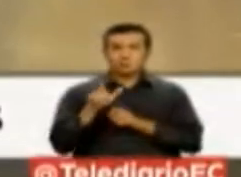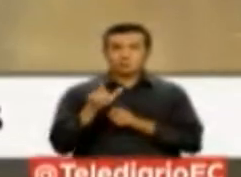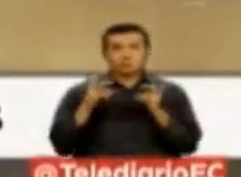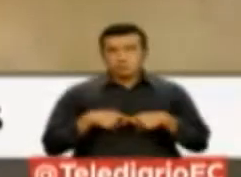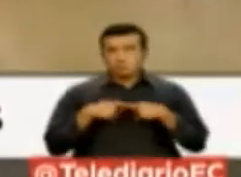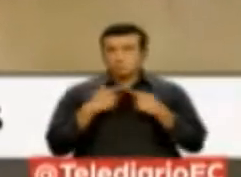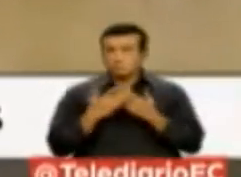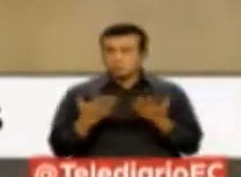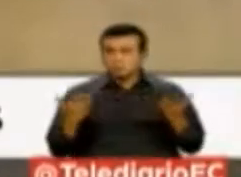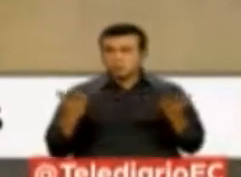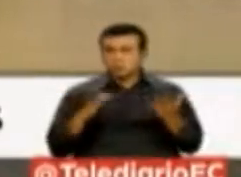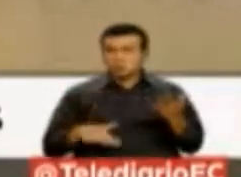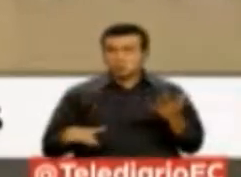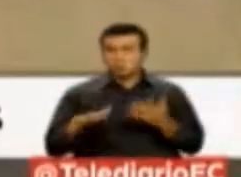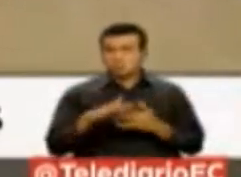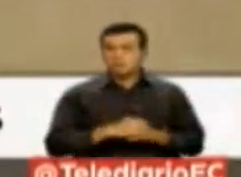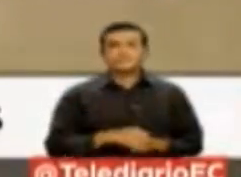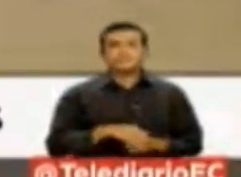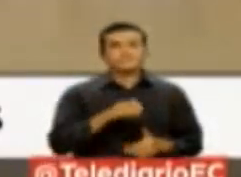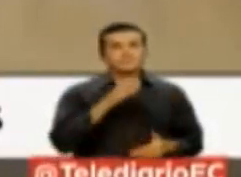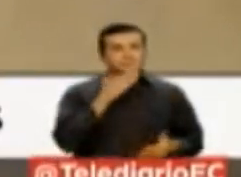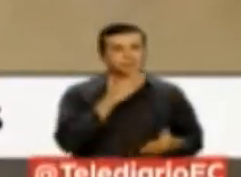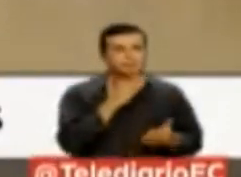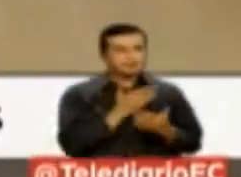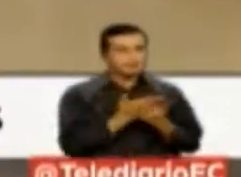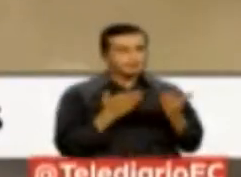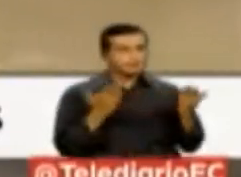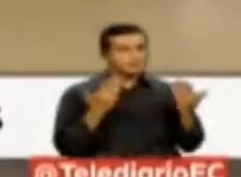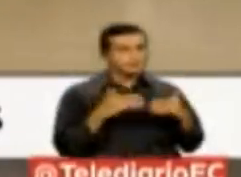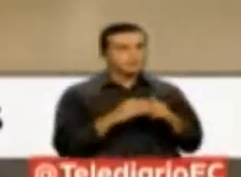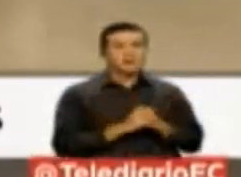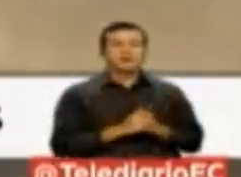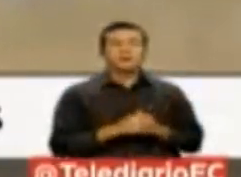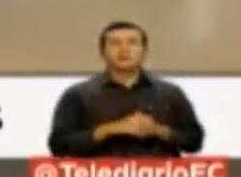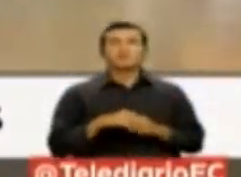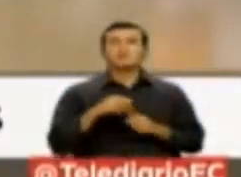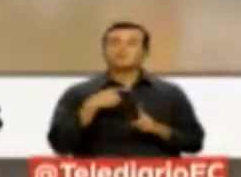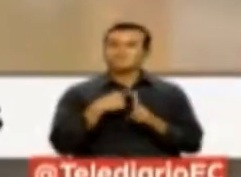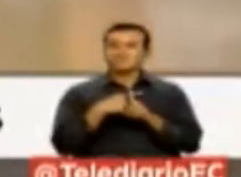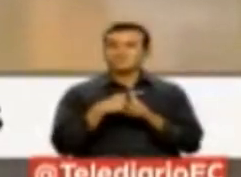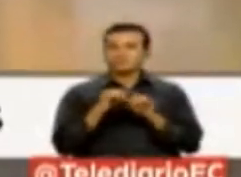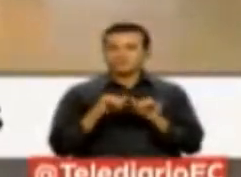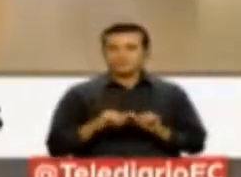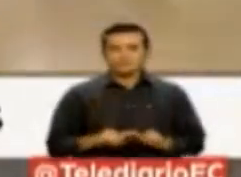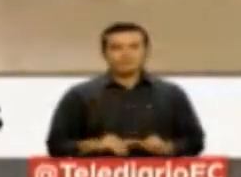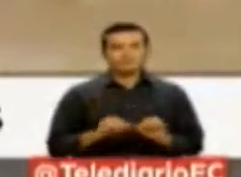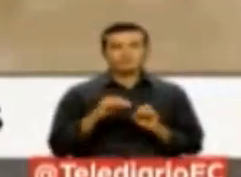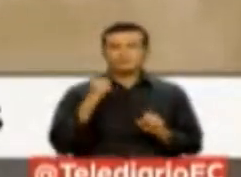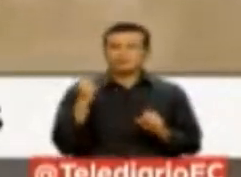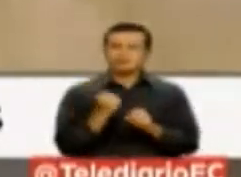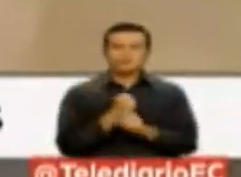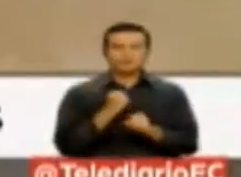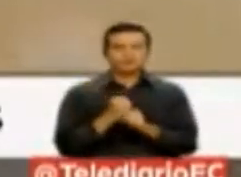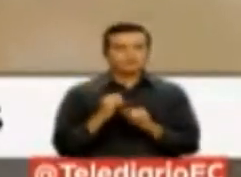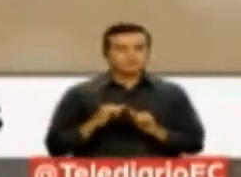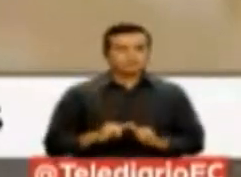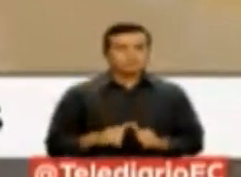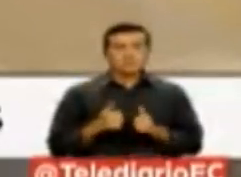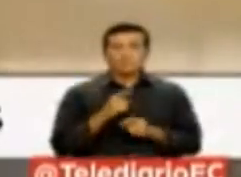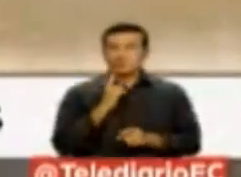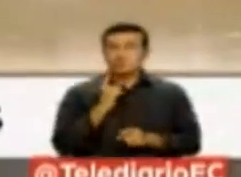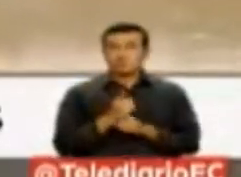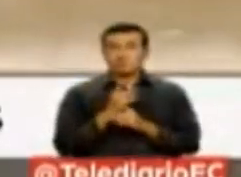vivimos aquí en esta parte muchísimas gracias doña marisa le deseamos que tenga una buena jornada de trabajo este y